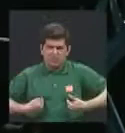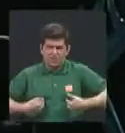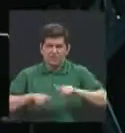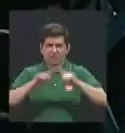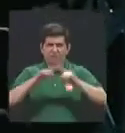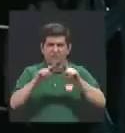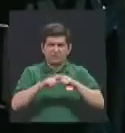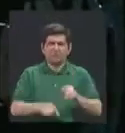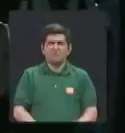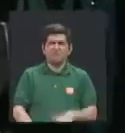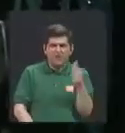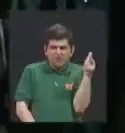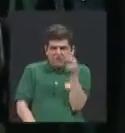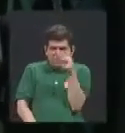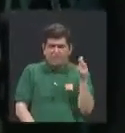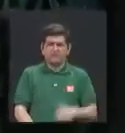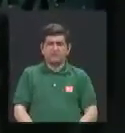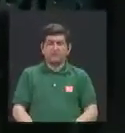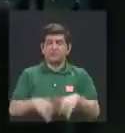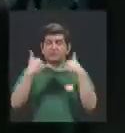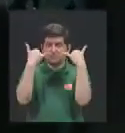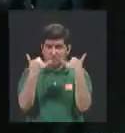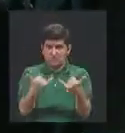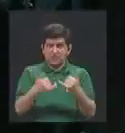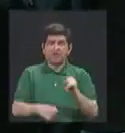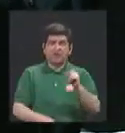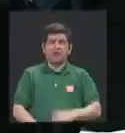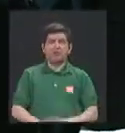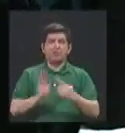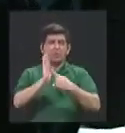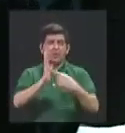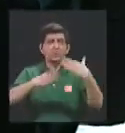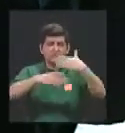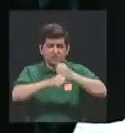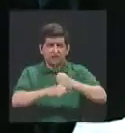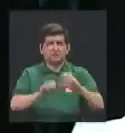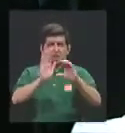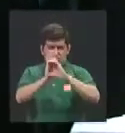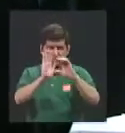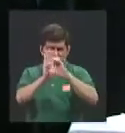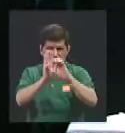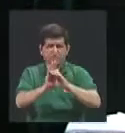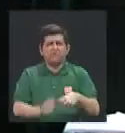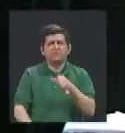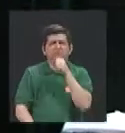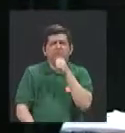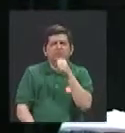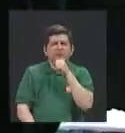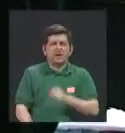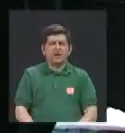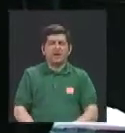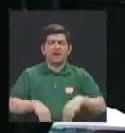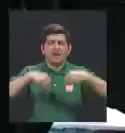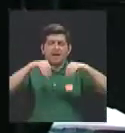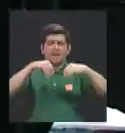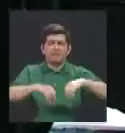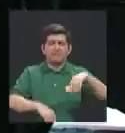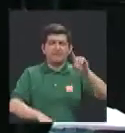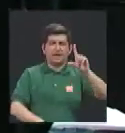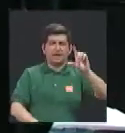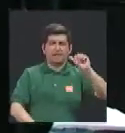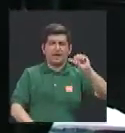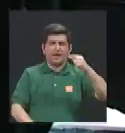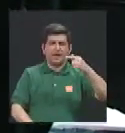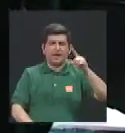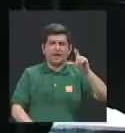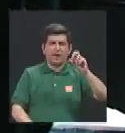puede ayudar a la humanidad con las imágenes. Y una vez, en una exposición que se hizo de fotografías antiguas en Tienda